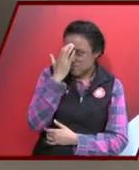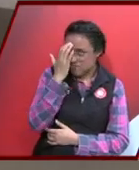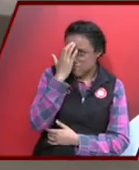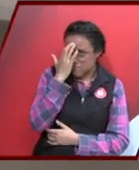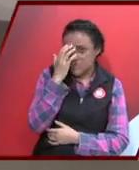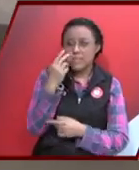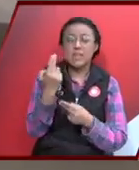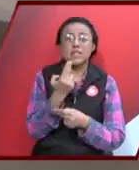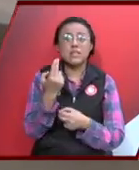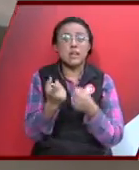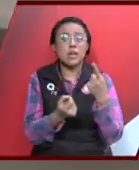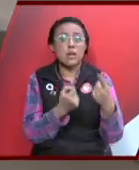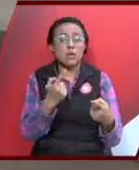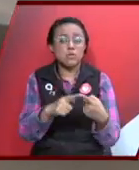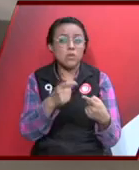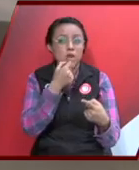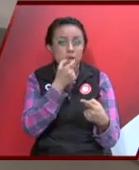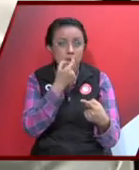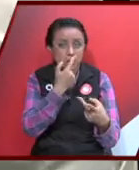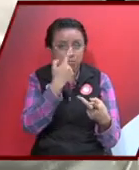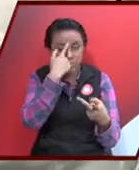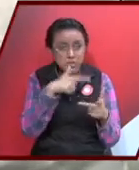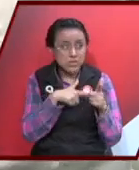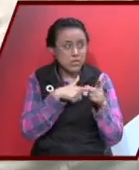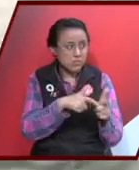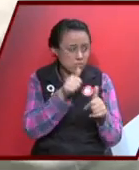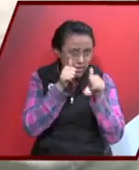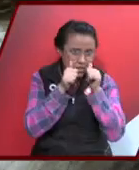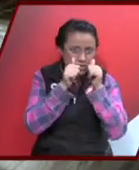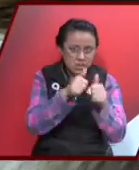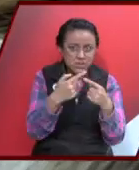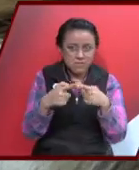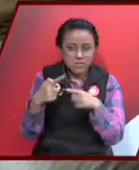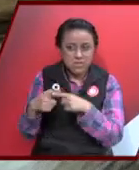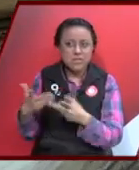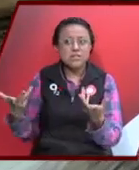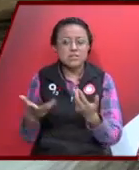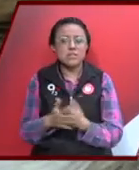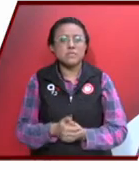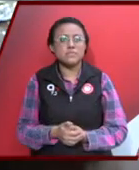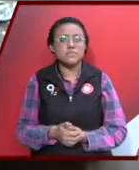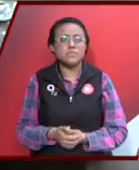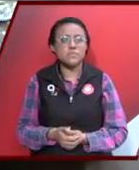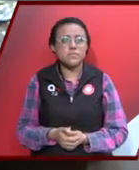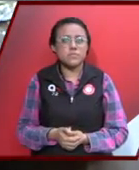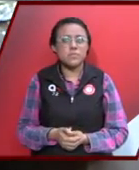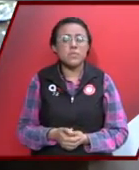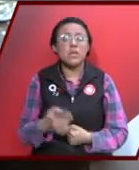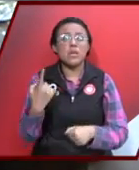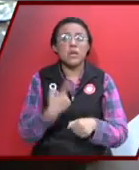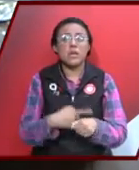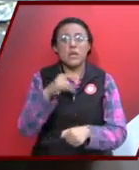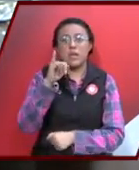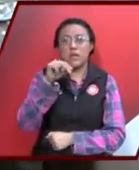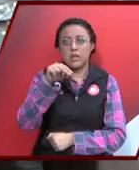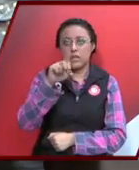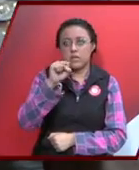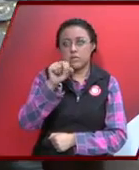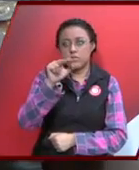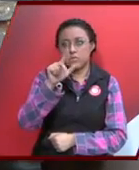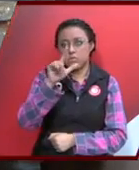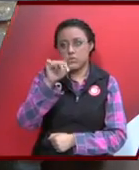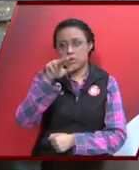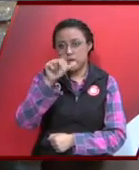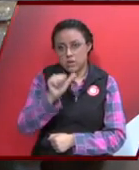entre otras cosas, medicamentos para continuar brindando atención médica. Medicamentos como insulina,